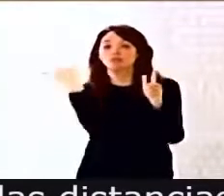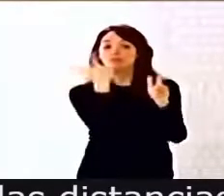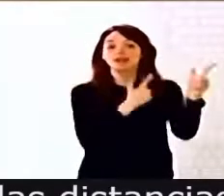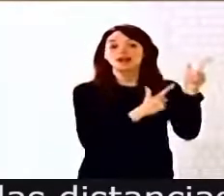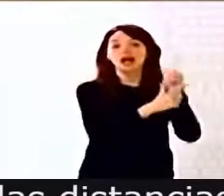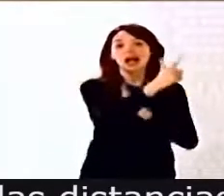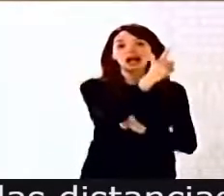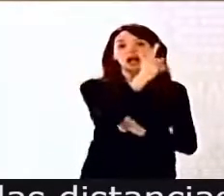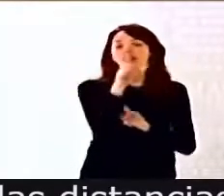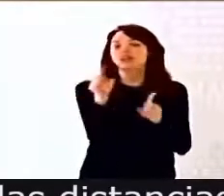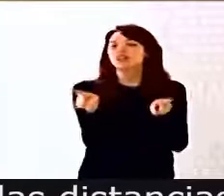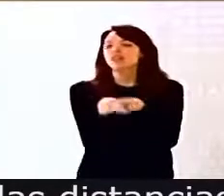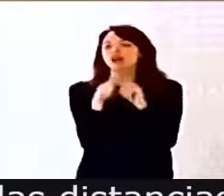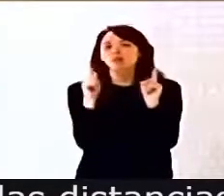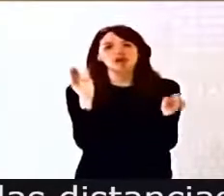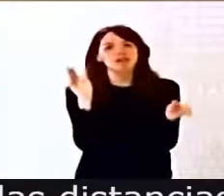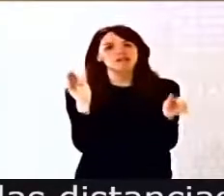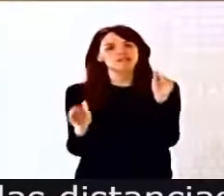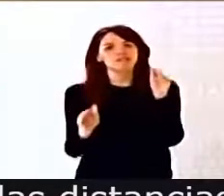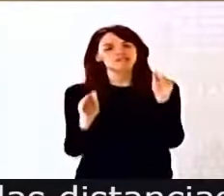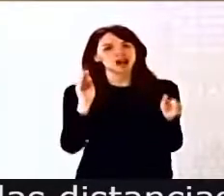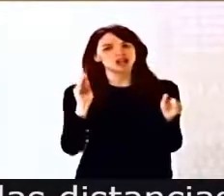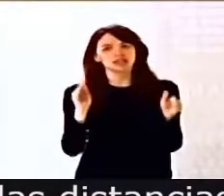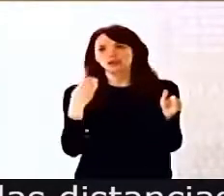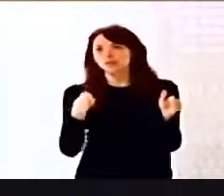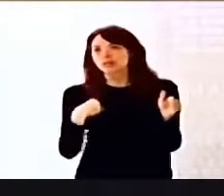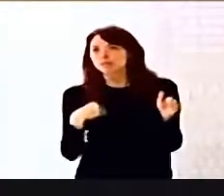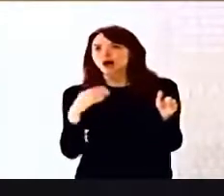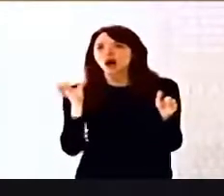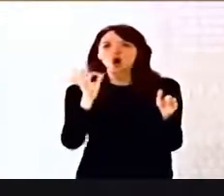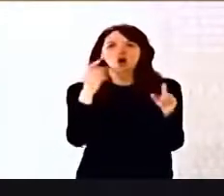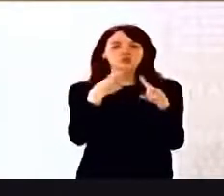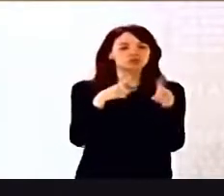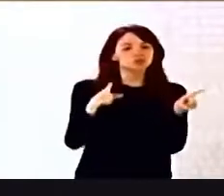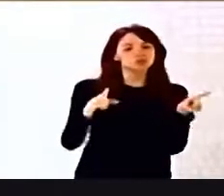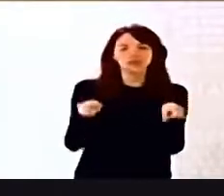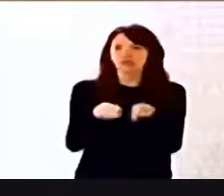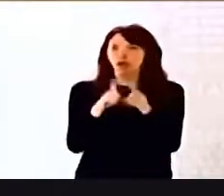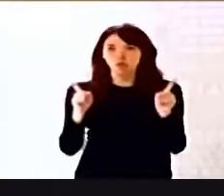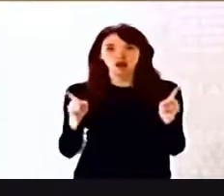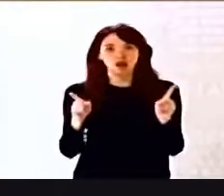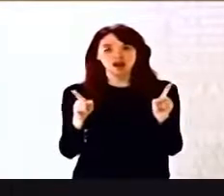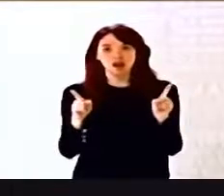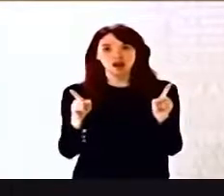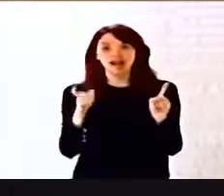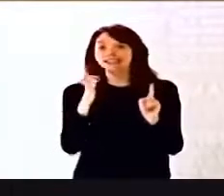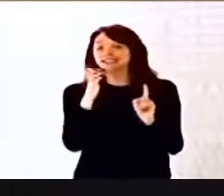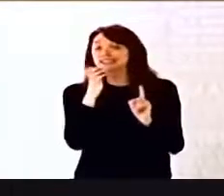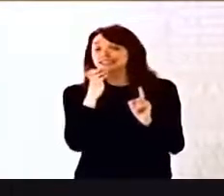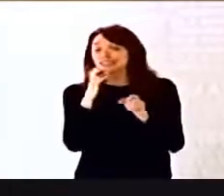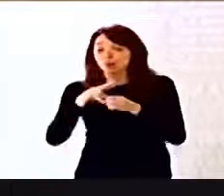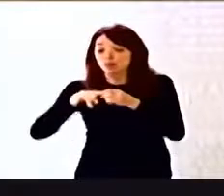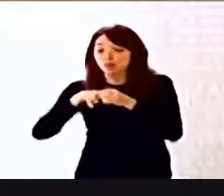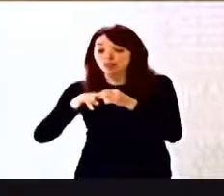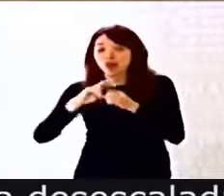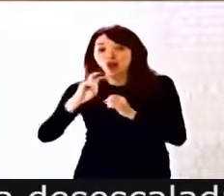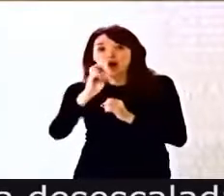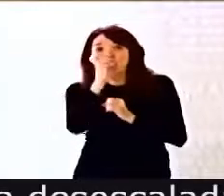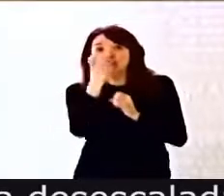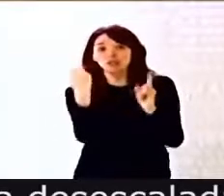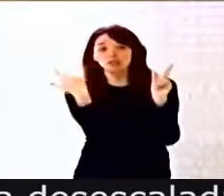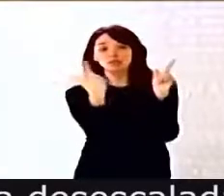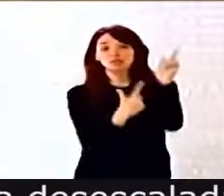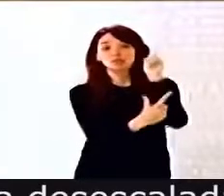independientemente de la fase en la que se encuentre la provincia, que sea la misma o no sea la misma, en cuanto a la desescalada, no está permitido viajar